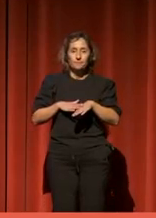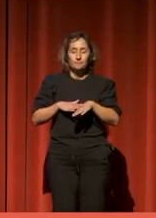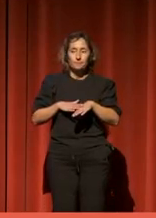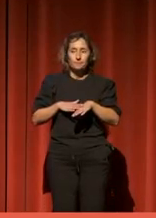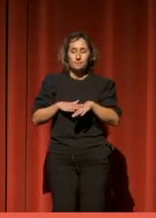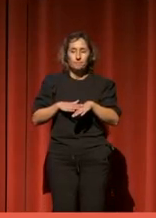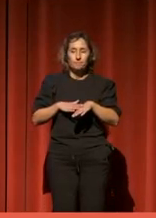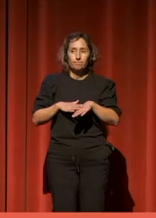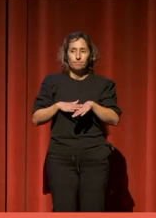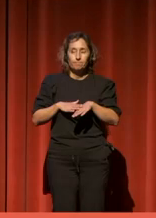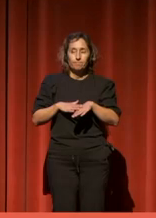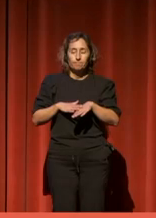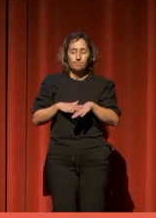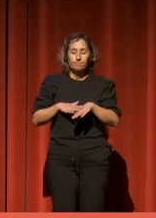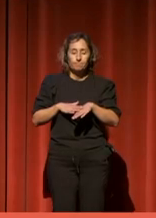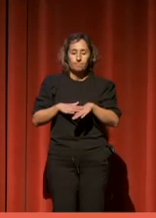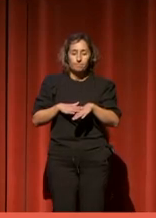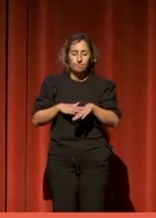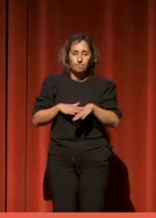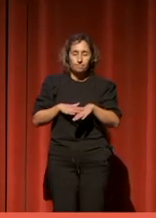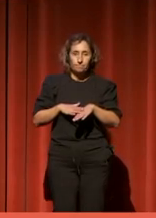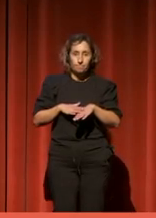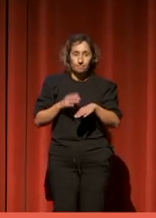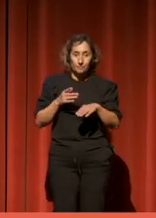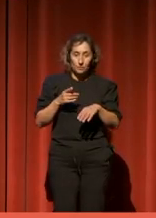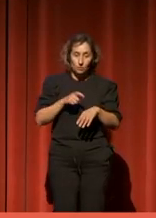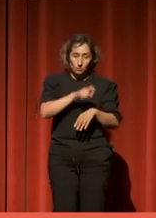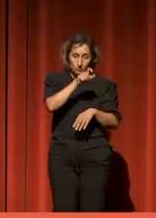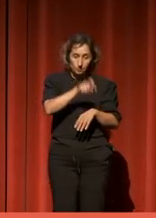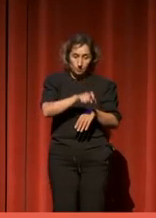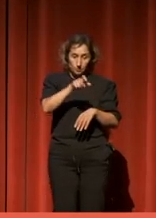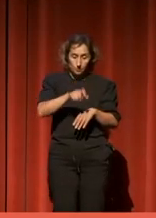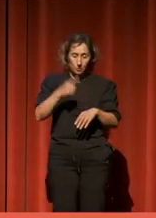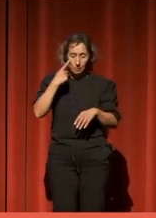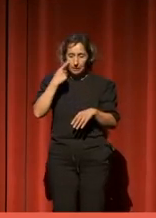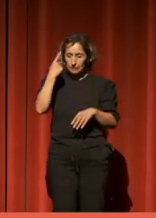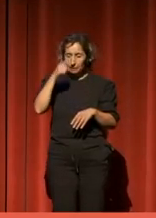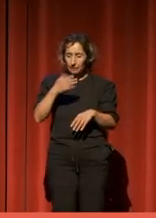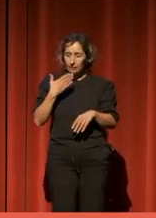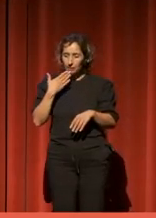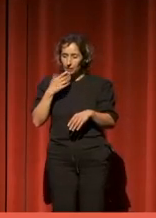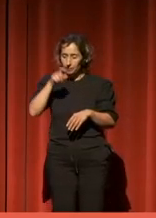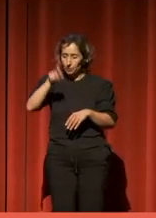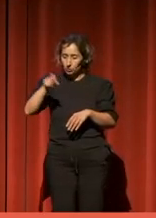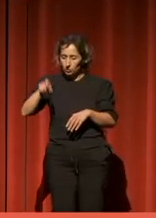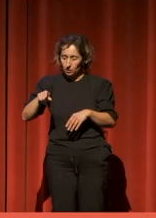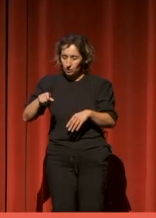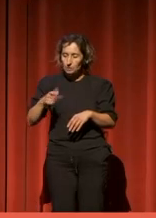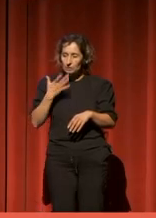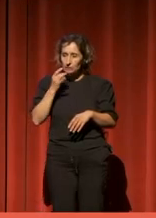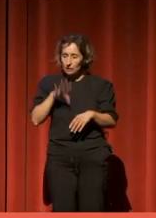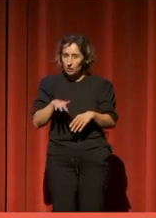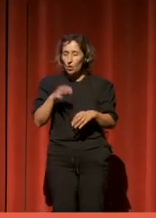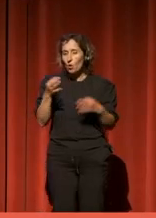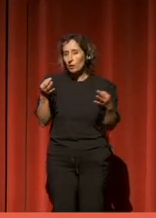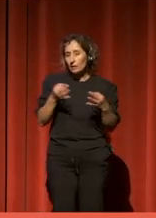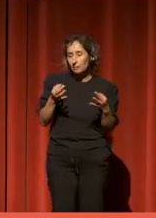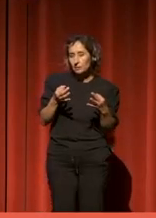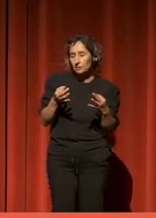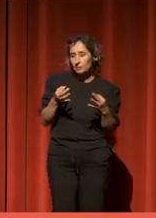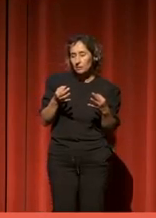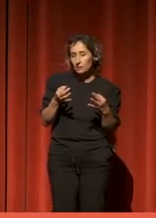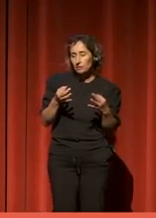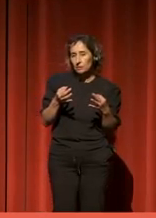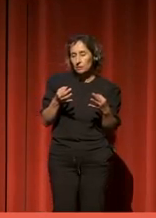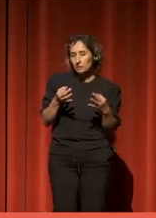hacer un acercamiento tanto cualitativo en las entrevistas como etnográfico de observación eh De qué ocurre en los